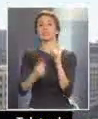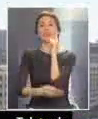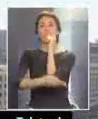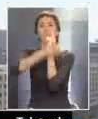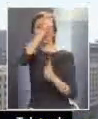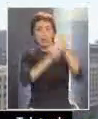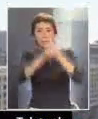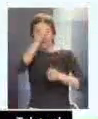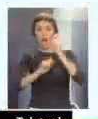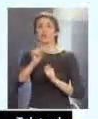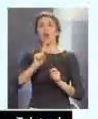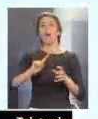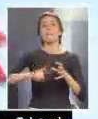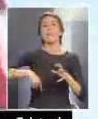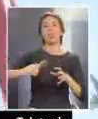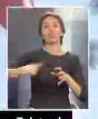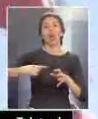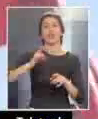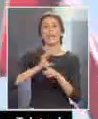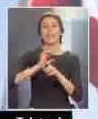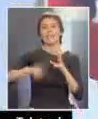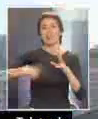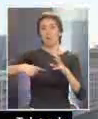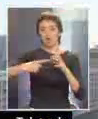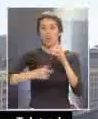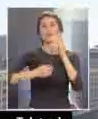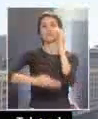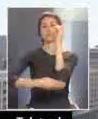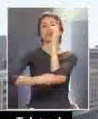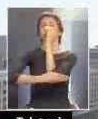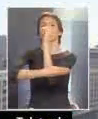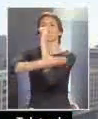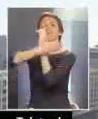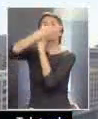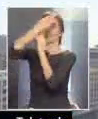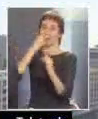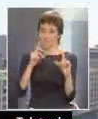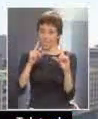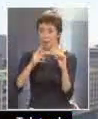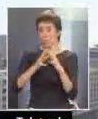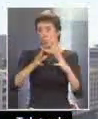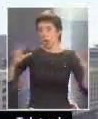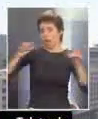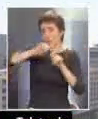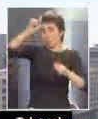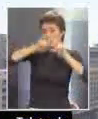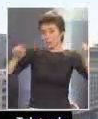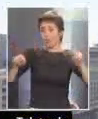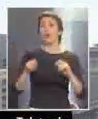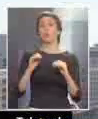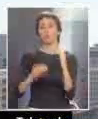finalmente permite la imagen que están viendo en pantalla, una bandera de grandes proporciones izada ahí enfrente del Palacio de Gobierno. Y lo